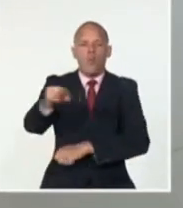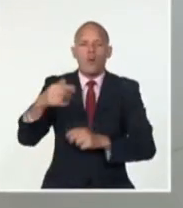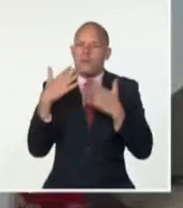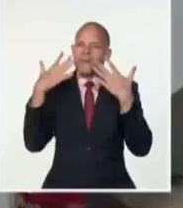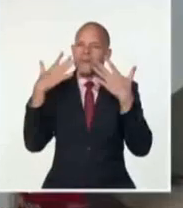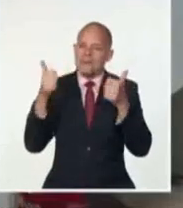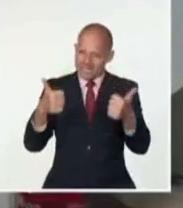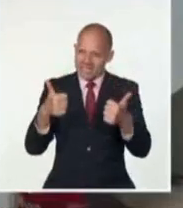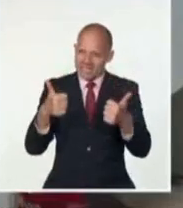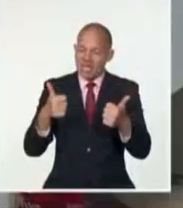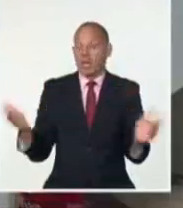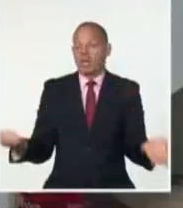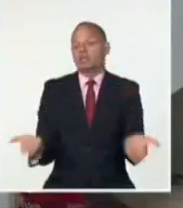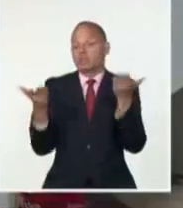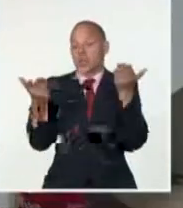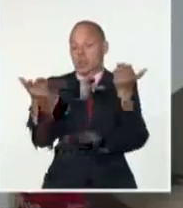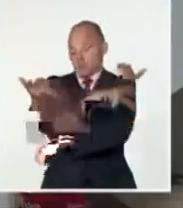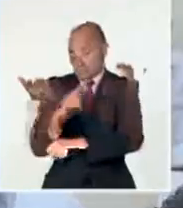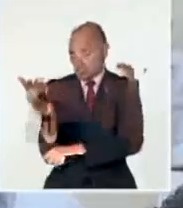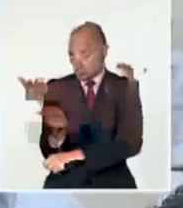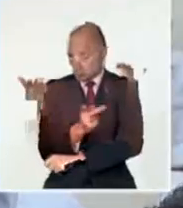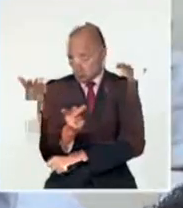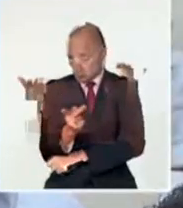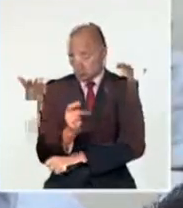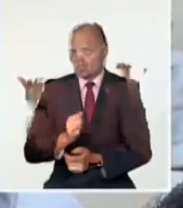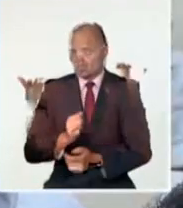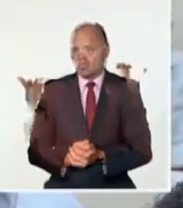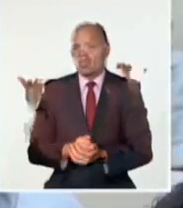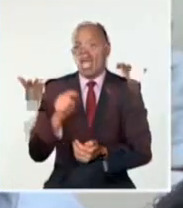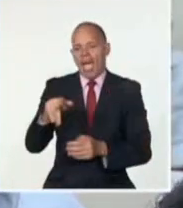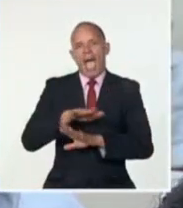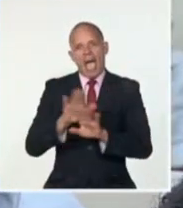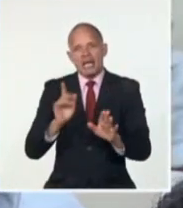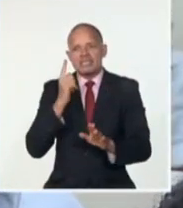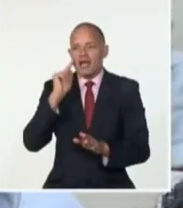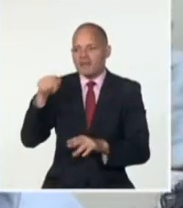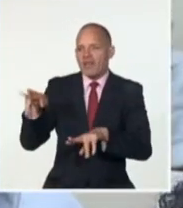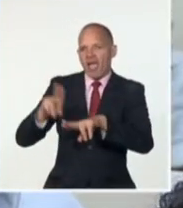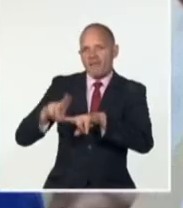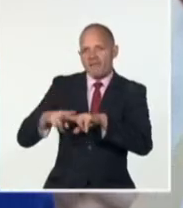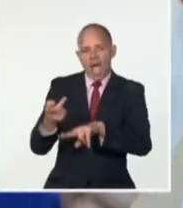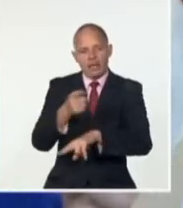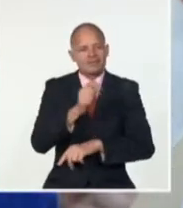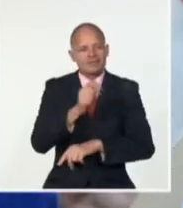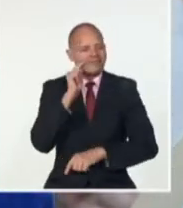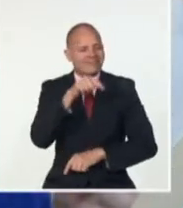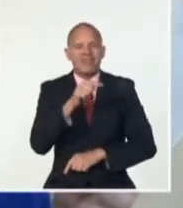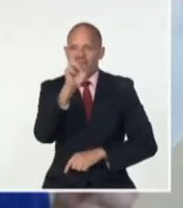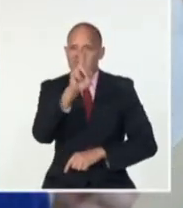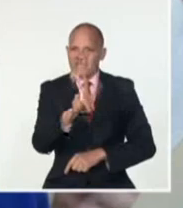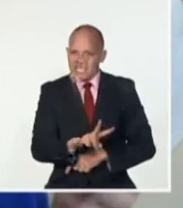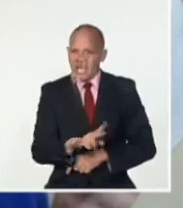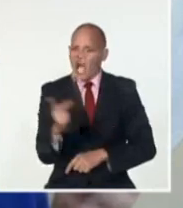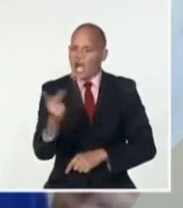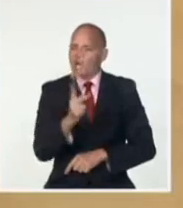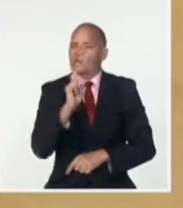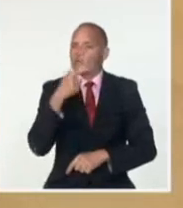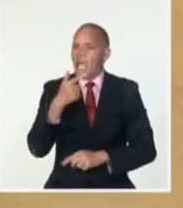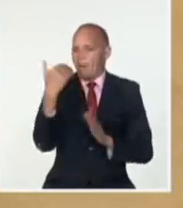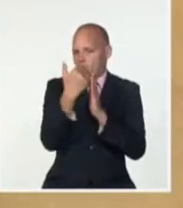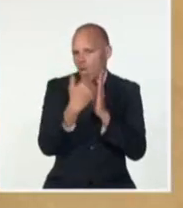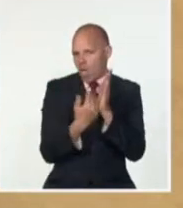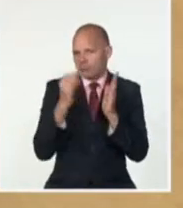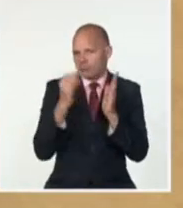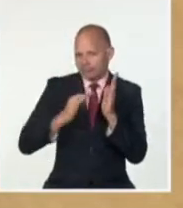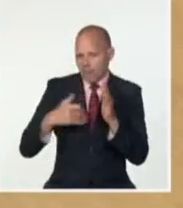la conclusión del primer foro de juventud Ho Chi Minh y la UJC de La Habana, que como parte de su programa por varios días en